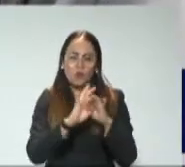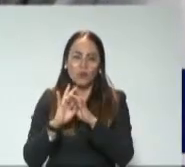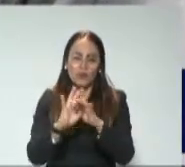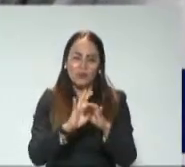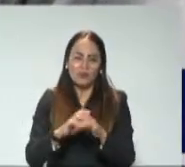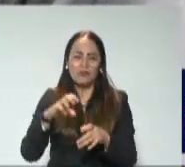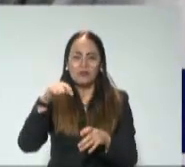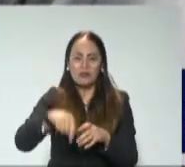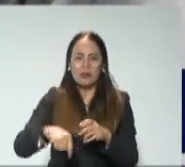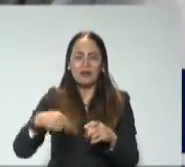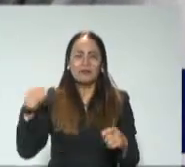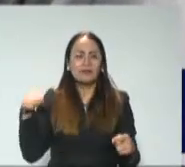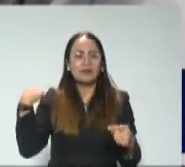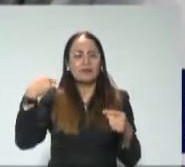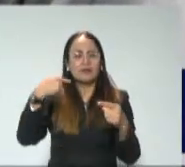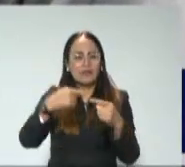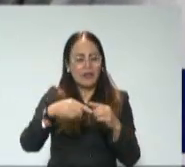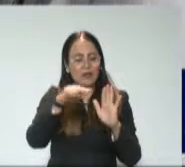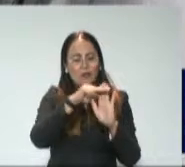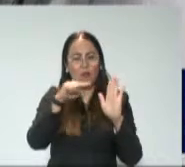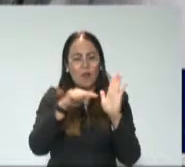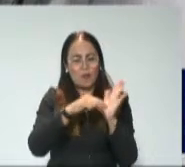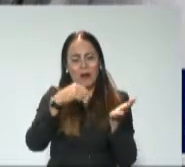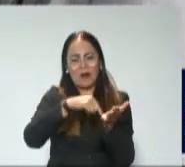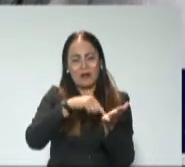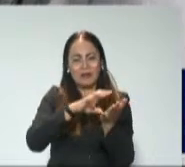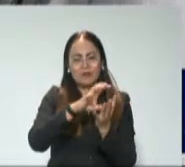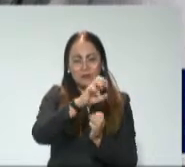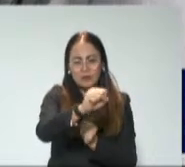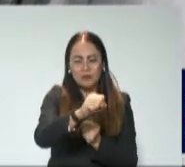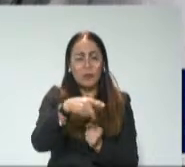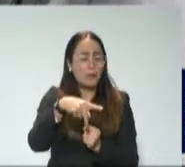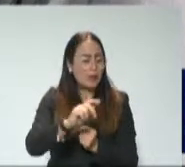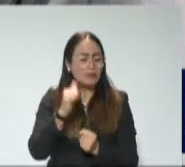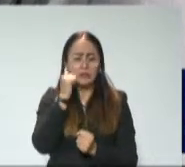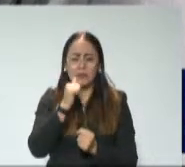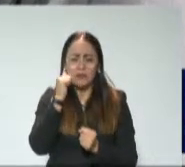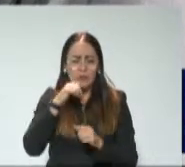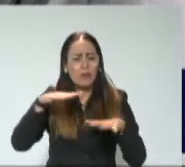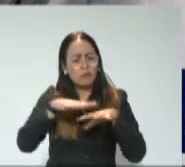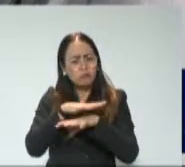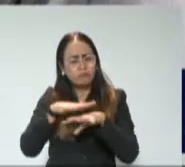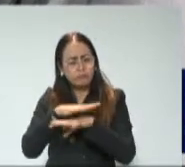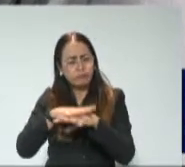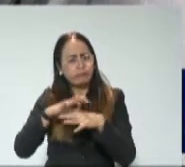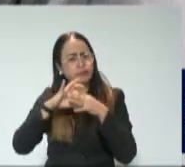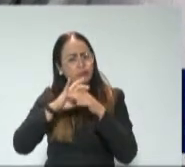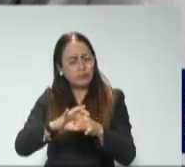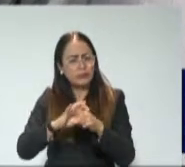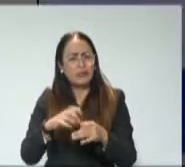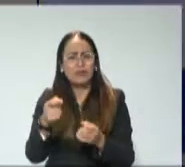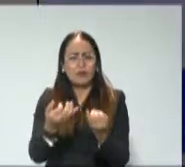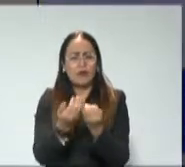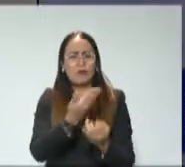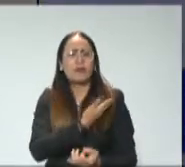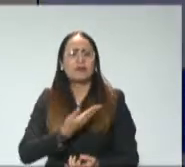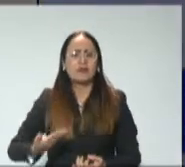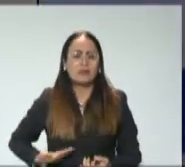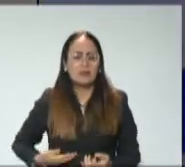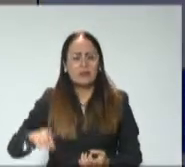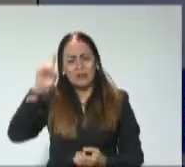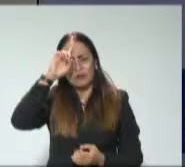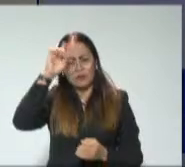establecido desde la norma superior pero que tiene una reivindicación permanente Por supuesto que a nuestra presidenta del Consejo